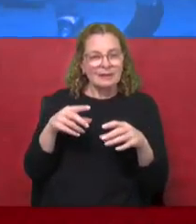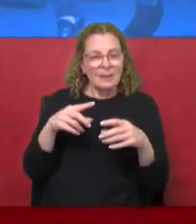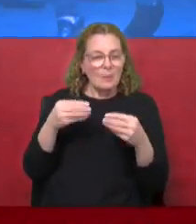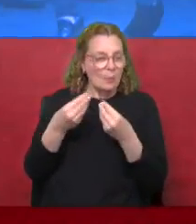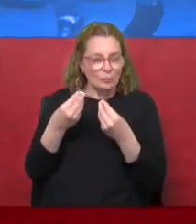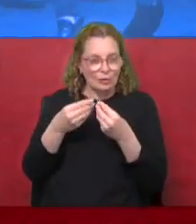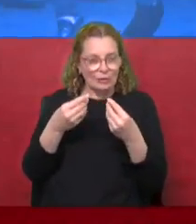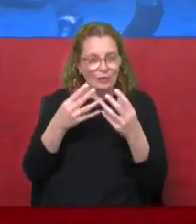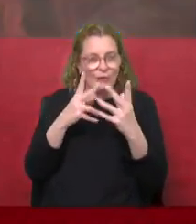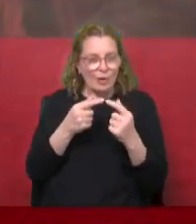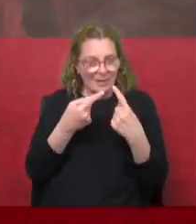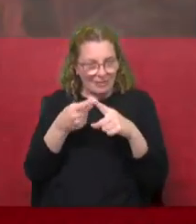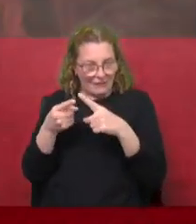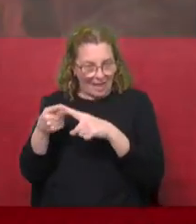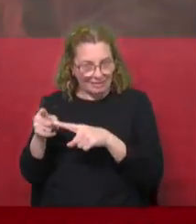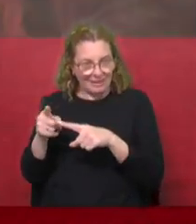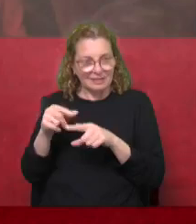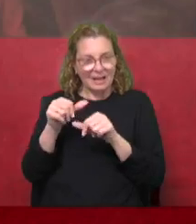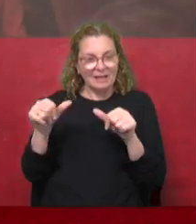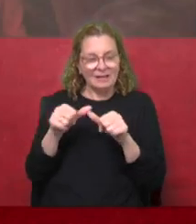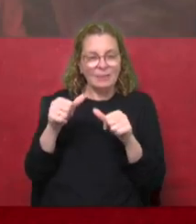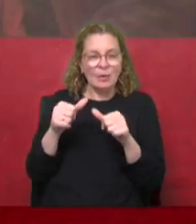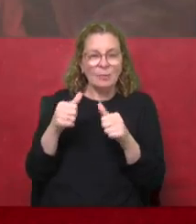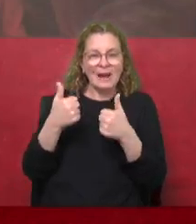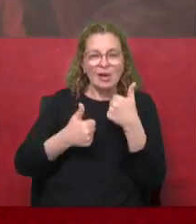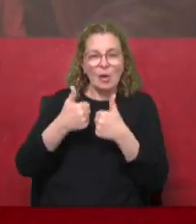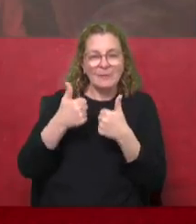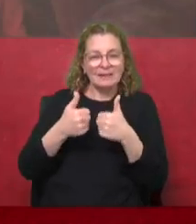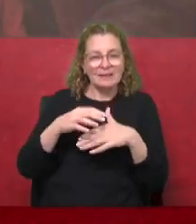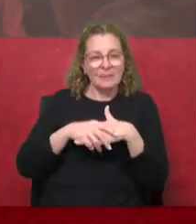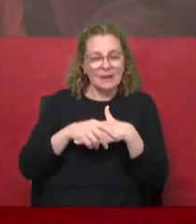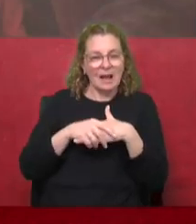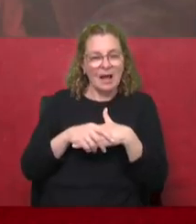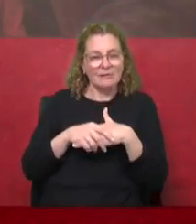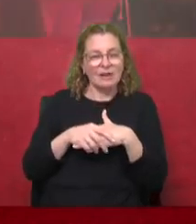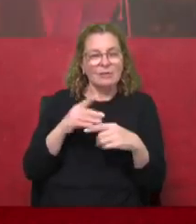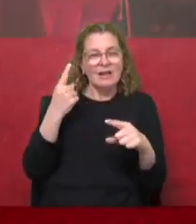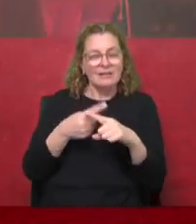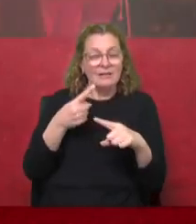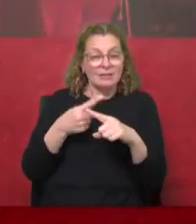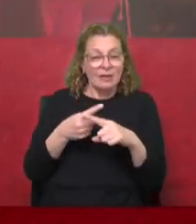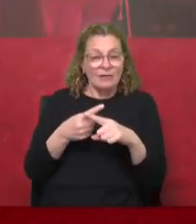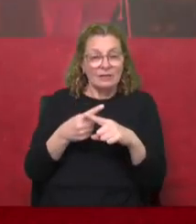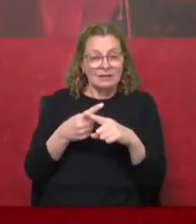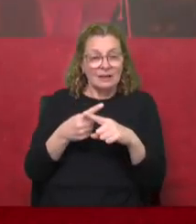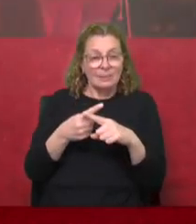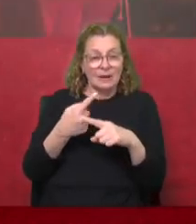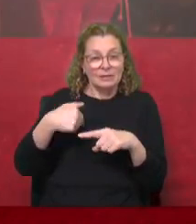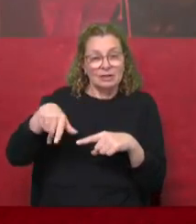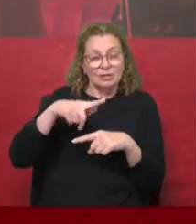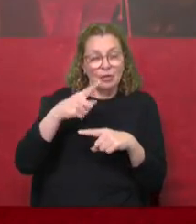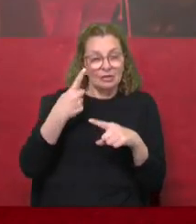etcétera, donde hacemos como una competencia, pero algo amigable. Es más que todo una fiesta y una celebración para celebrarnos entre nosotros